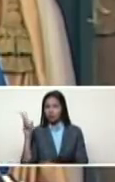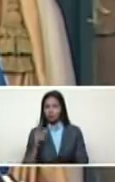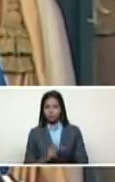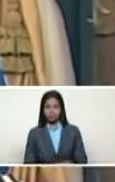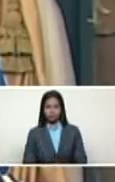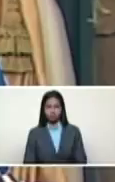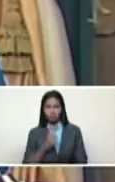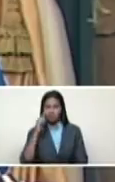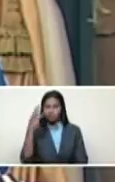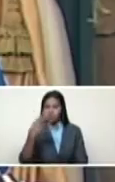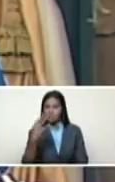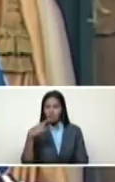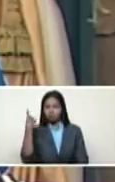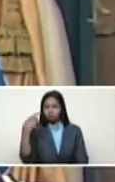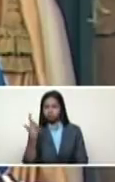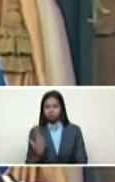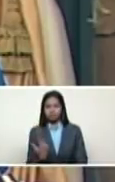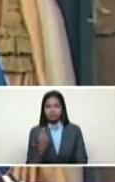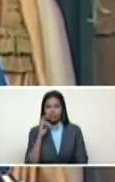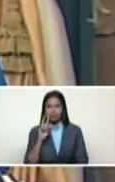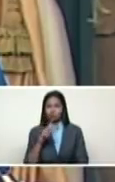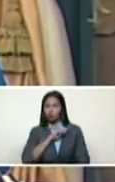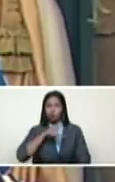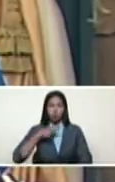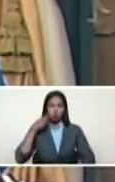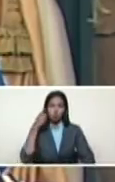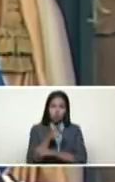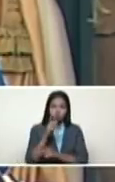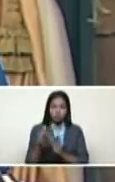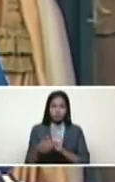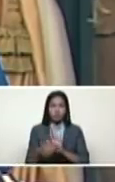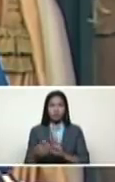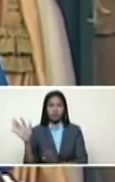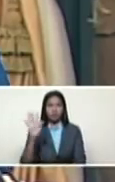Venezuela. Es una verdadera locura, y así lo denuncio ante el mundo.